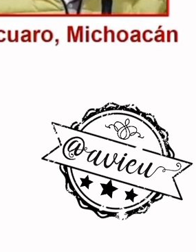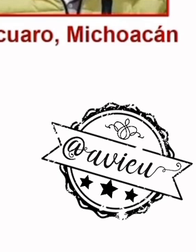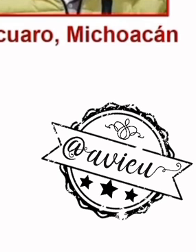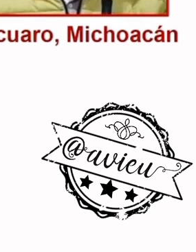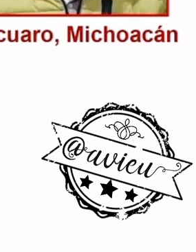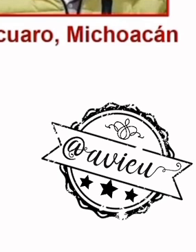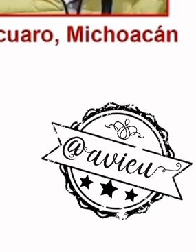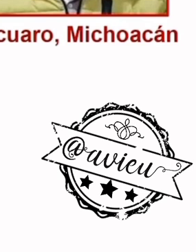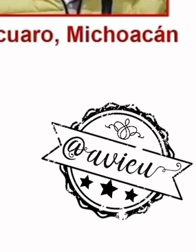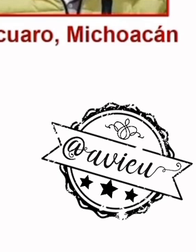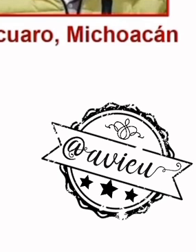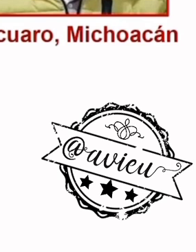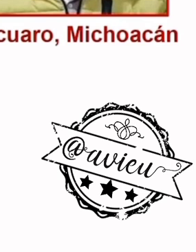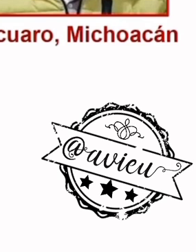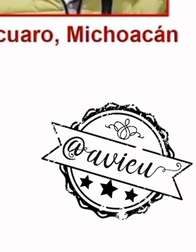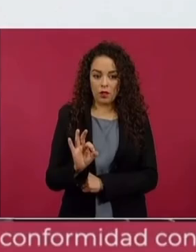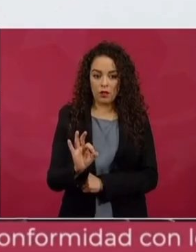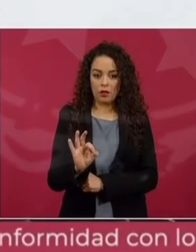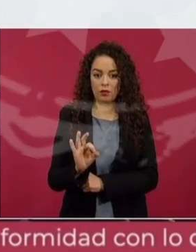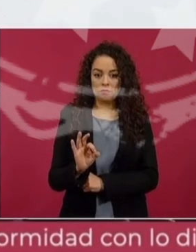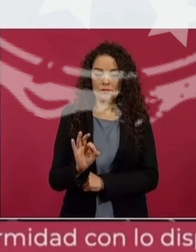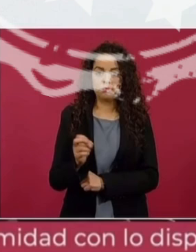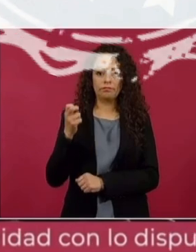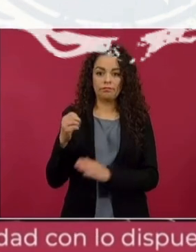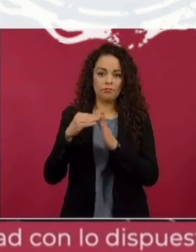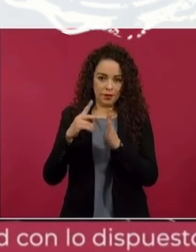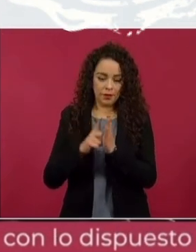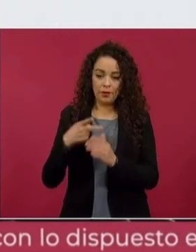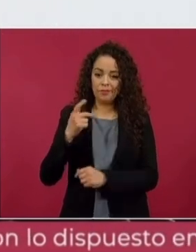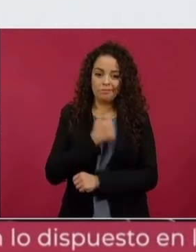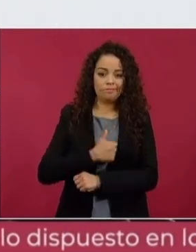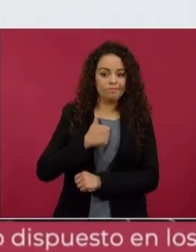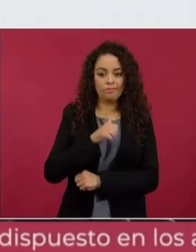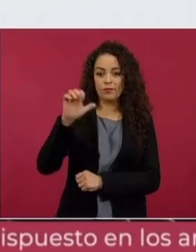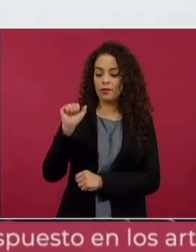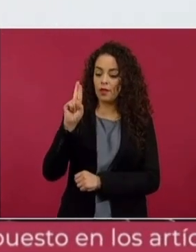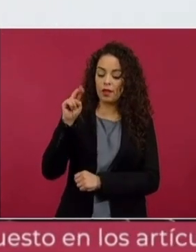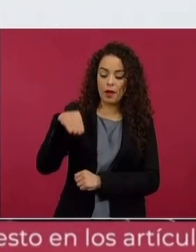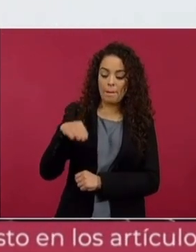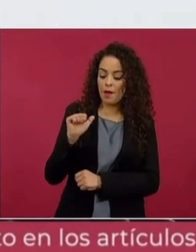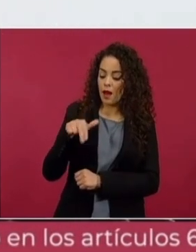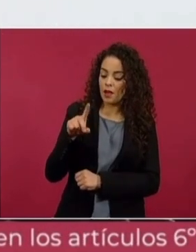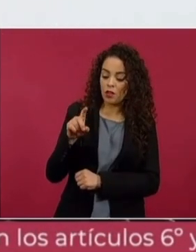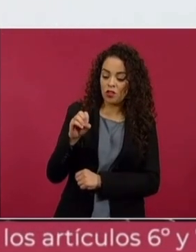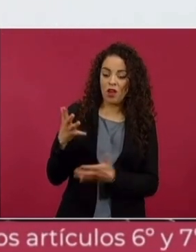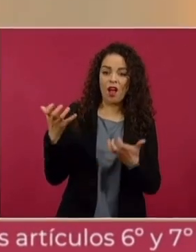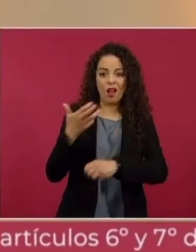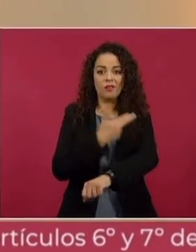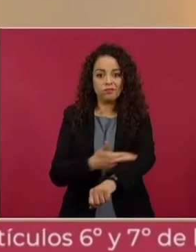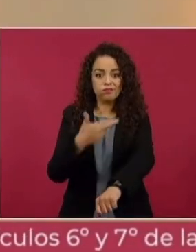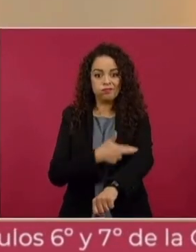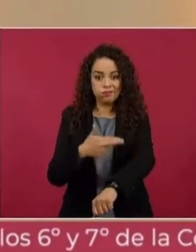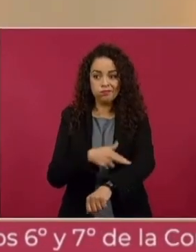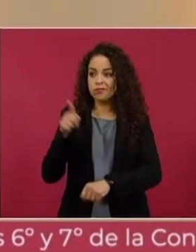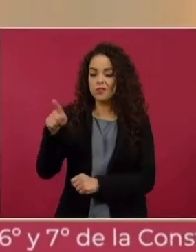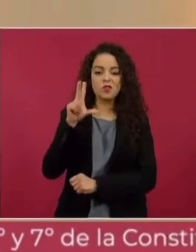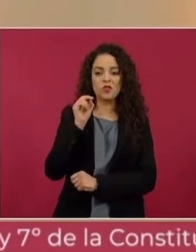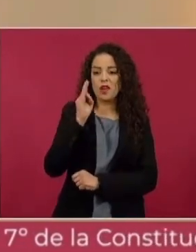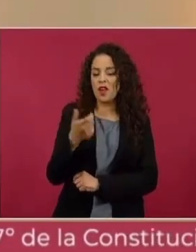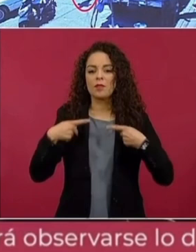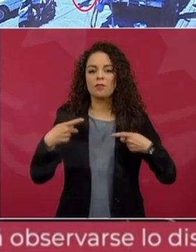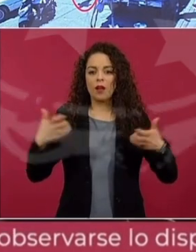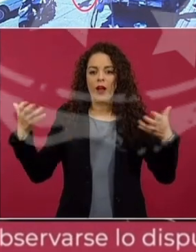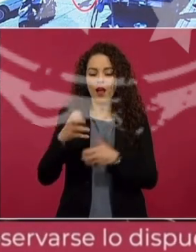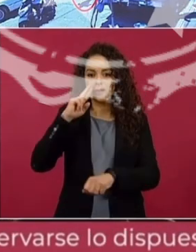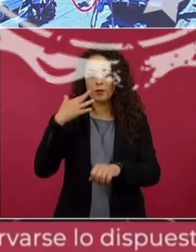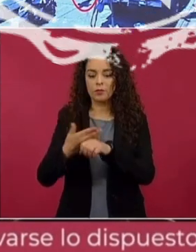Él rechazó cualquier medida de protección. Afortunadamente, Armando, no obstante las múltiples gestiones que se hicieron, no quiso sujetarse a este